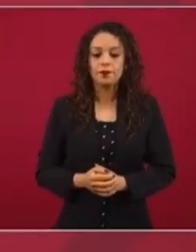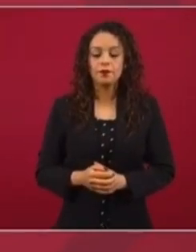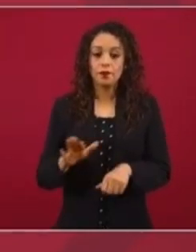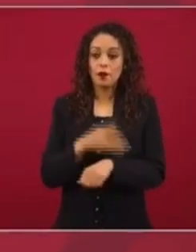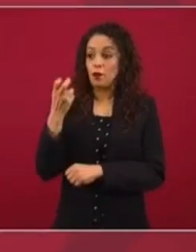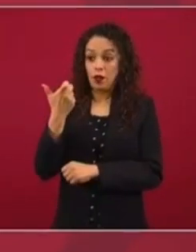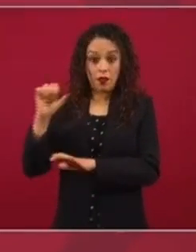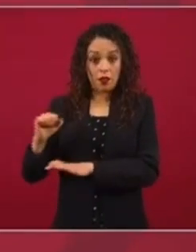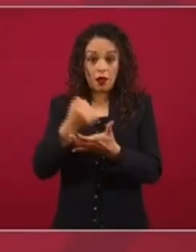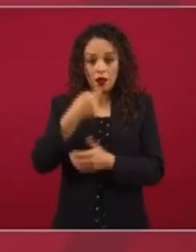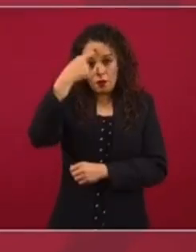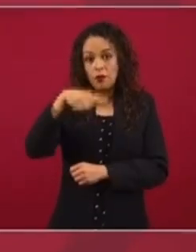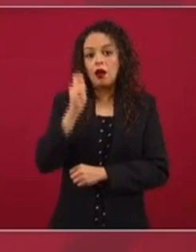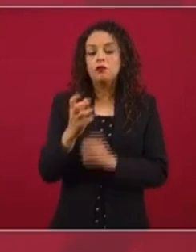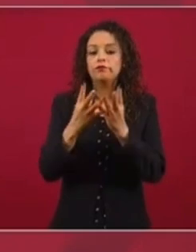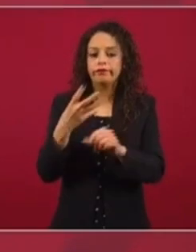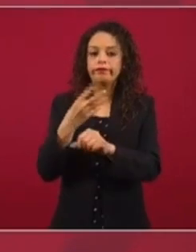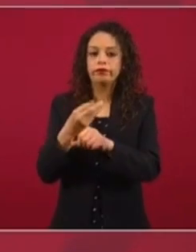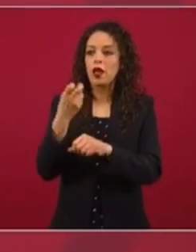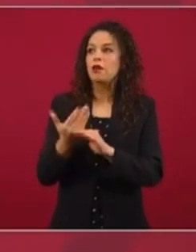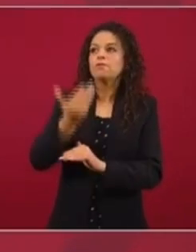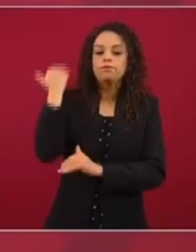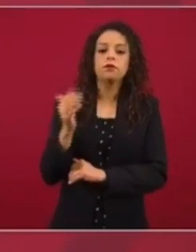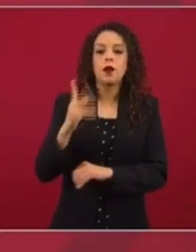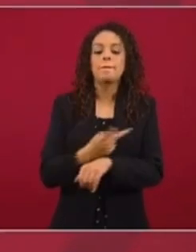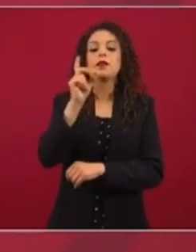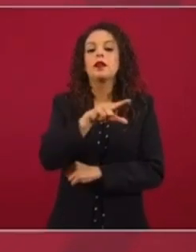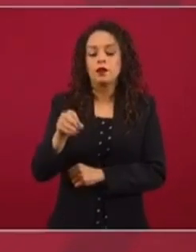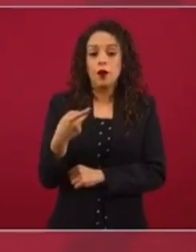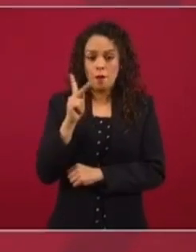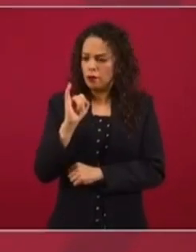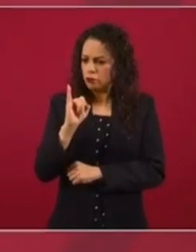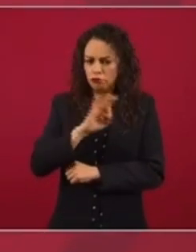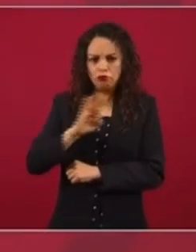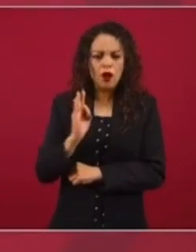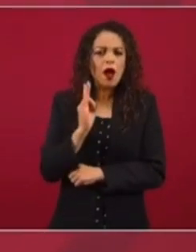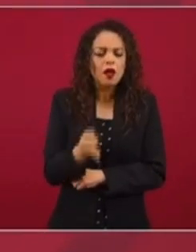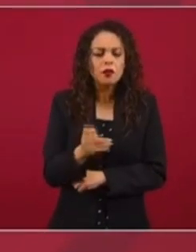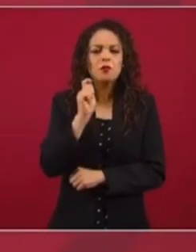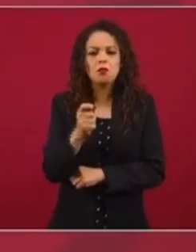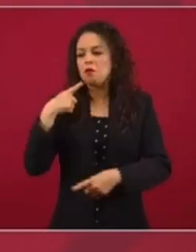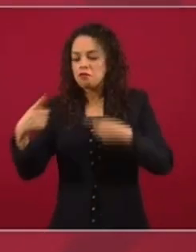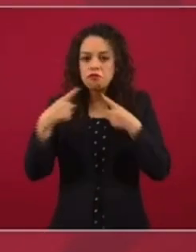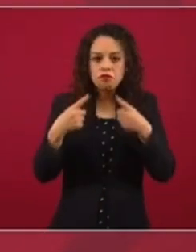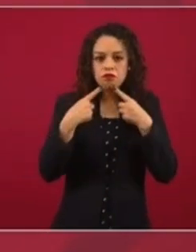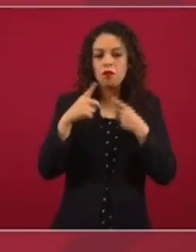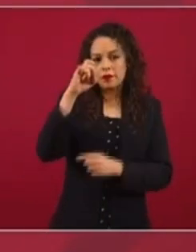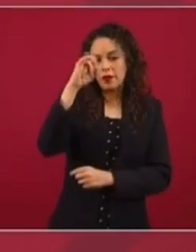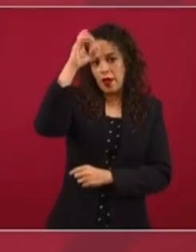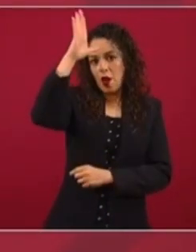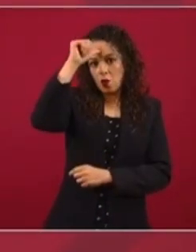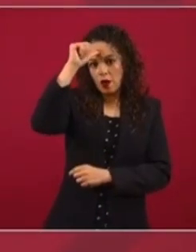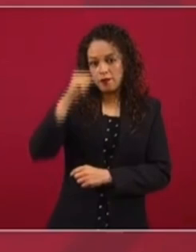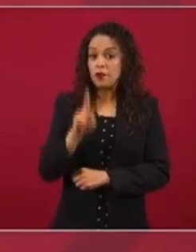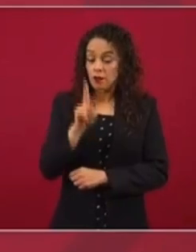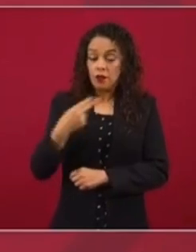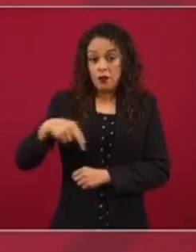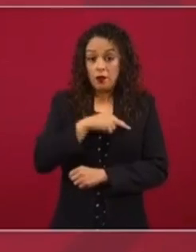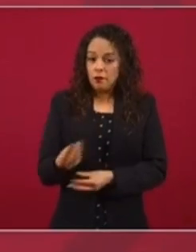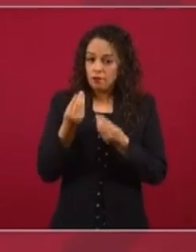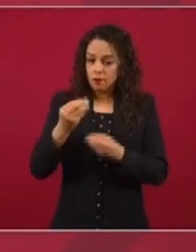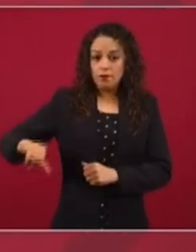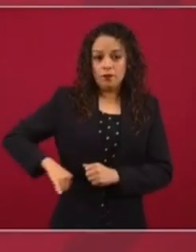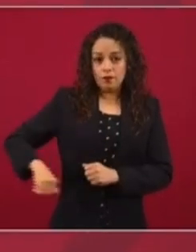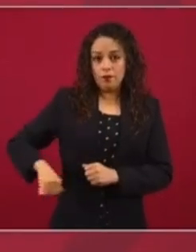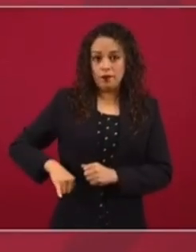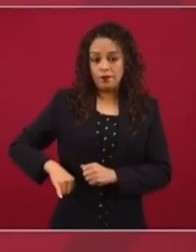la reparación del daño. Pero estamos en las mejores condiciones de aceptar un arreglo de esta naturaleza. Nos importa mucho